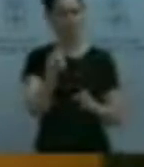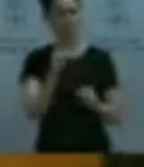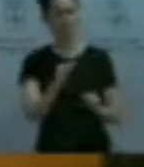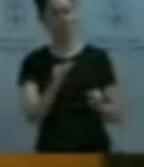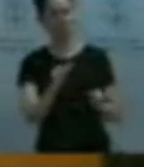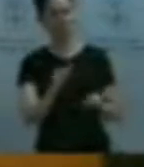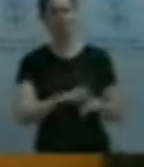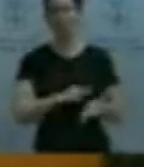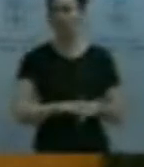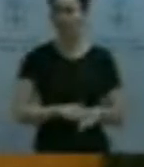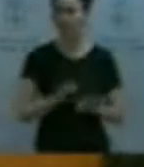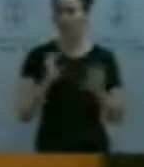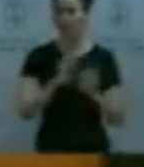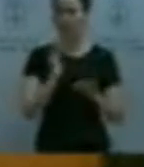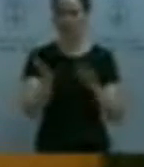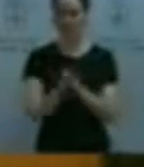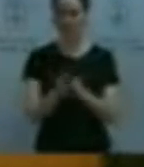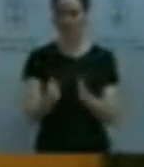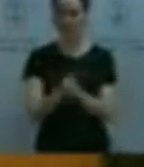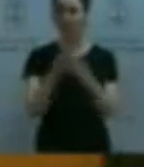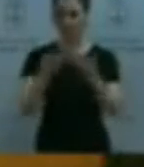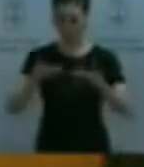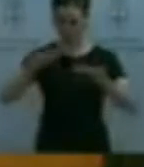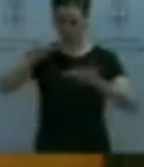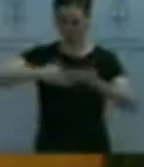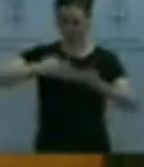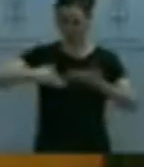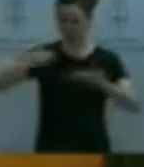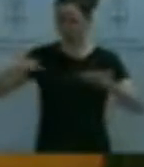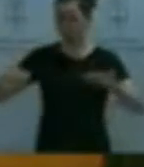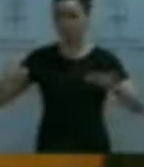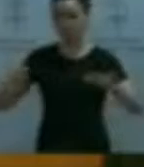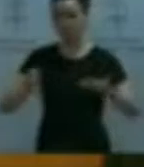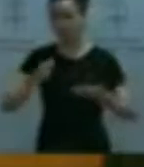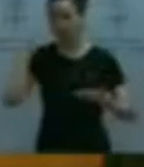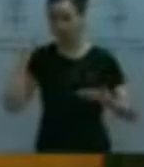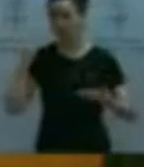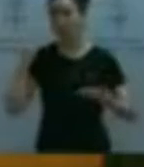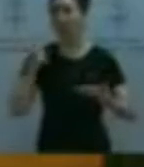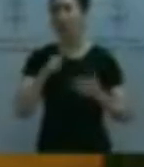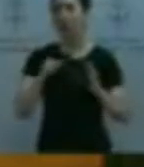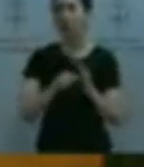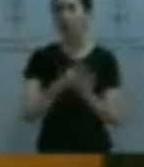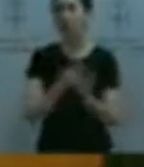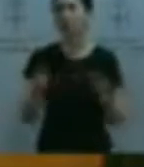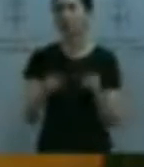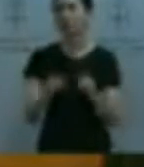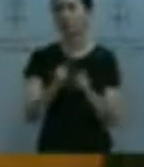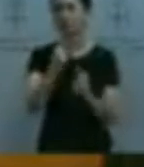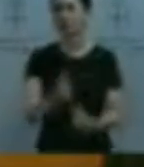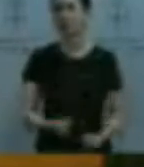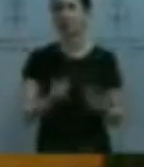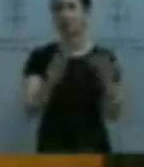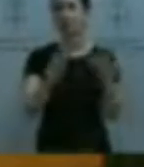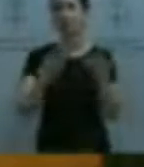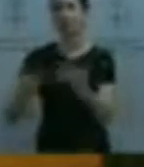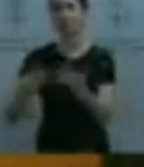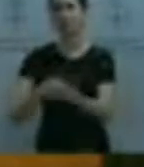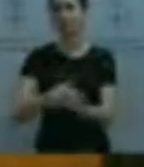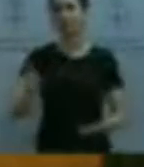ejercicios anteriores. Y el SEPEPA el año pasado, en 2017, tenía un presupuesto total de 89 millones de euros y ustedes tienen en la